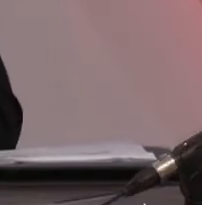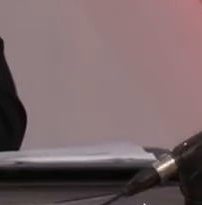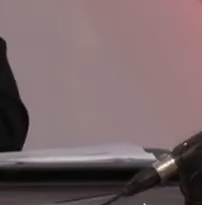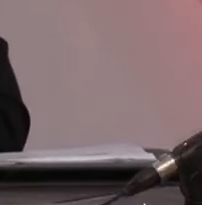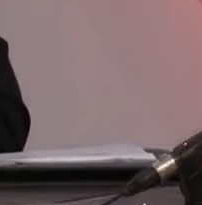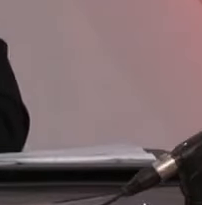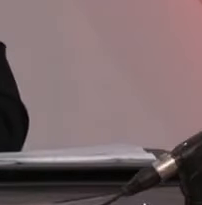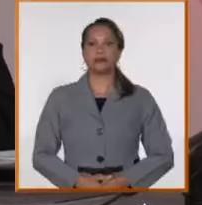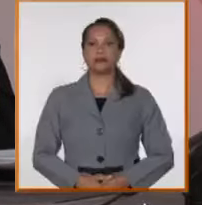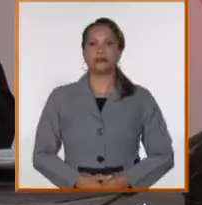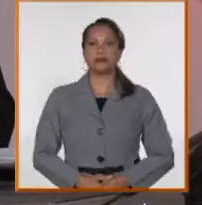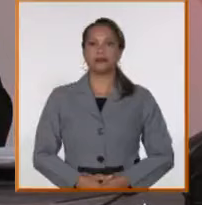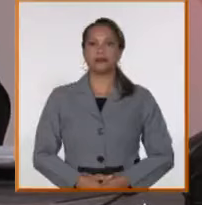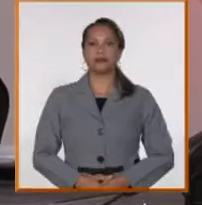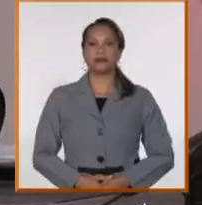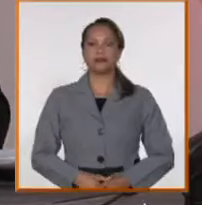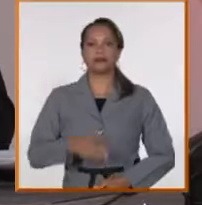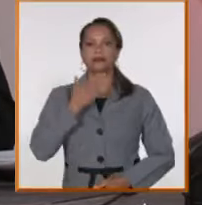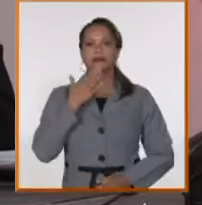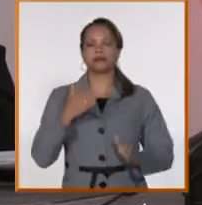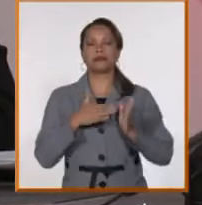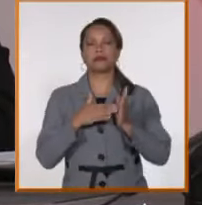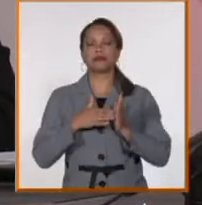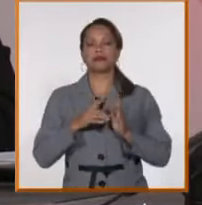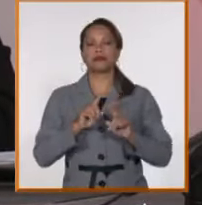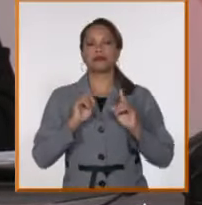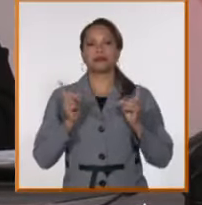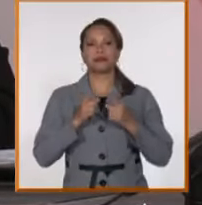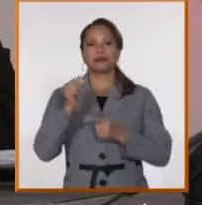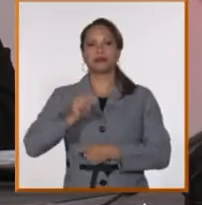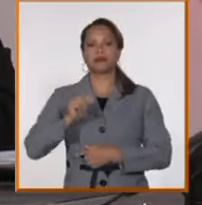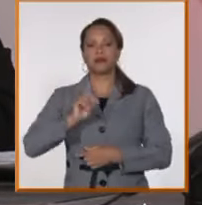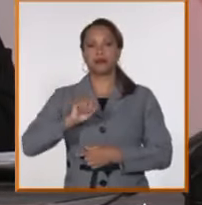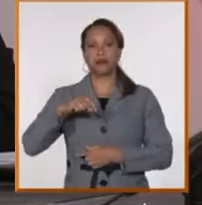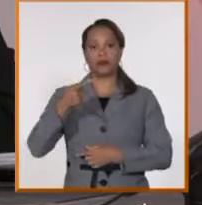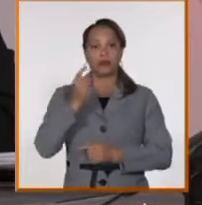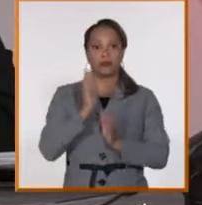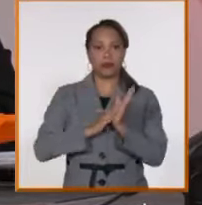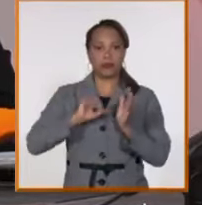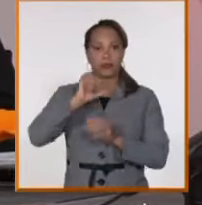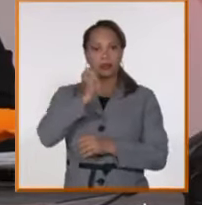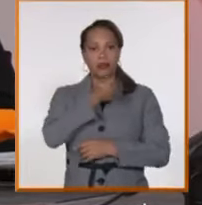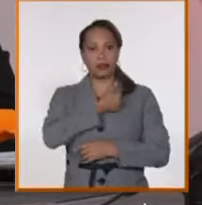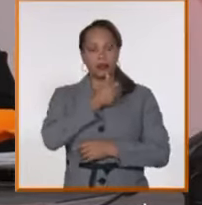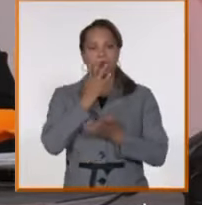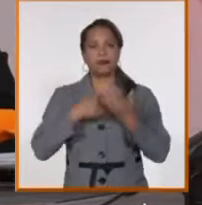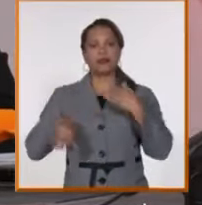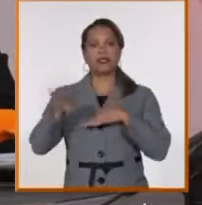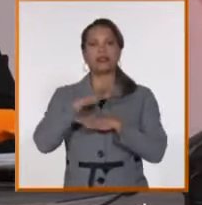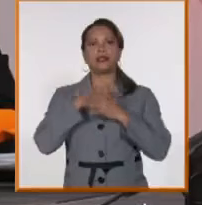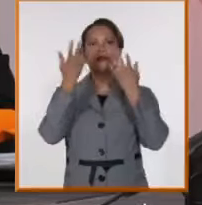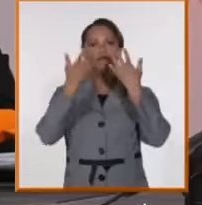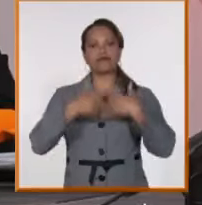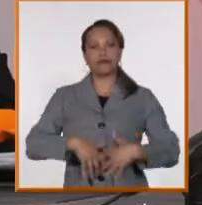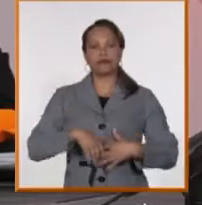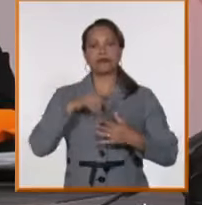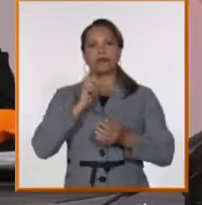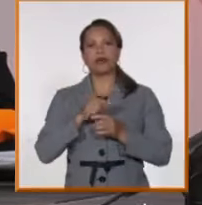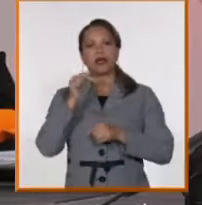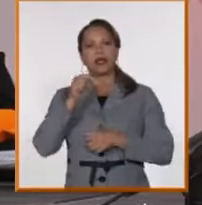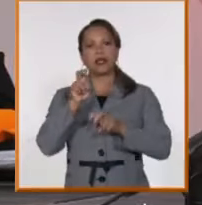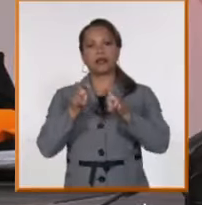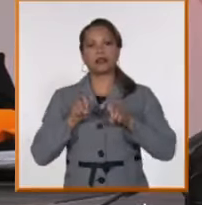Muy buenas tardes estimados televidentes y radioyentes el próximo mes de diciembre el Ministerio de Industria rendirá cuentas ante nuestra Asamblea